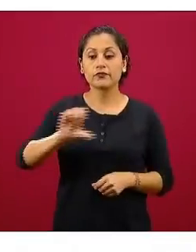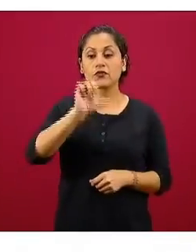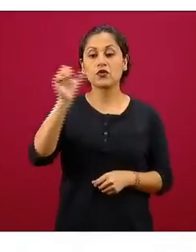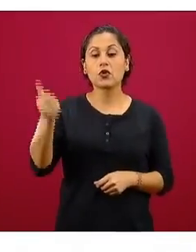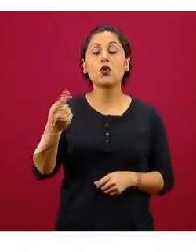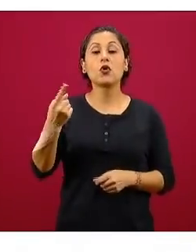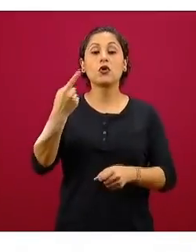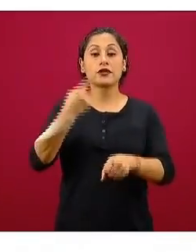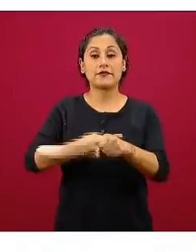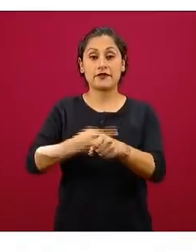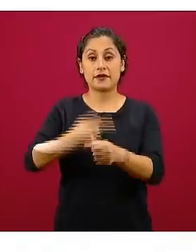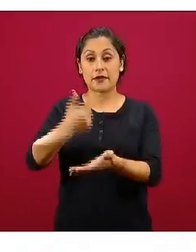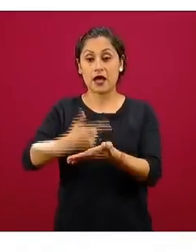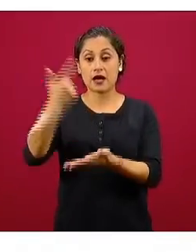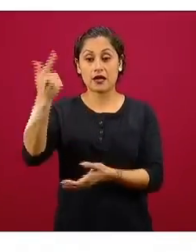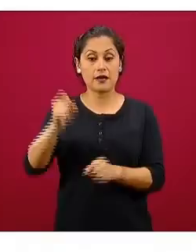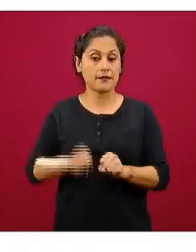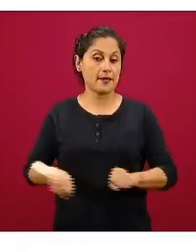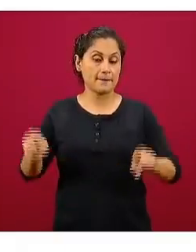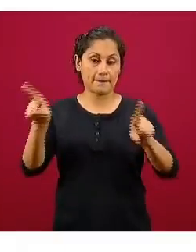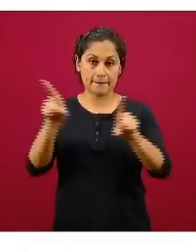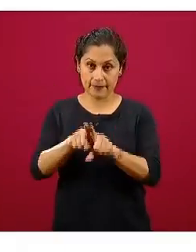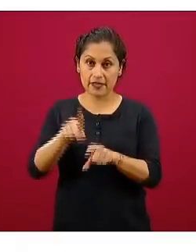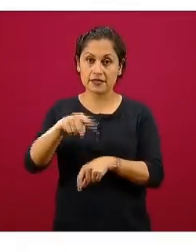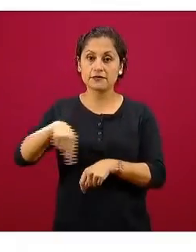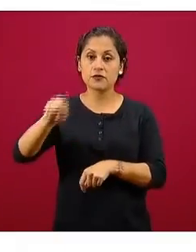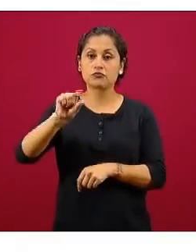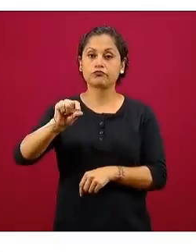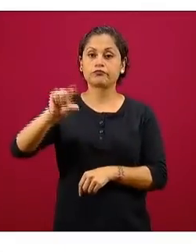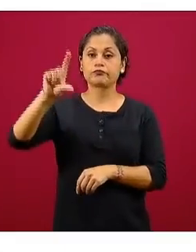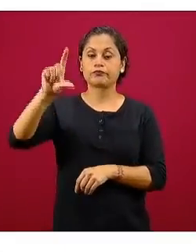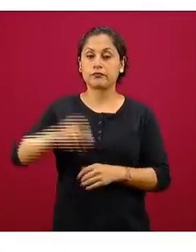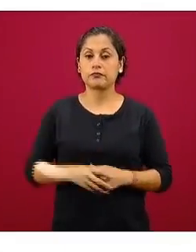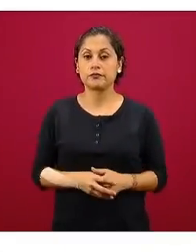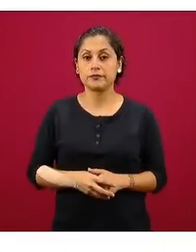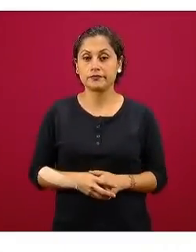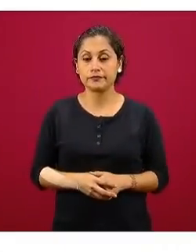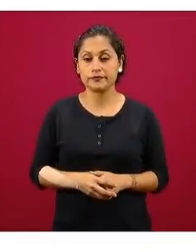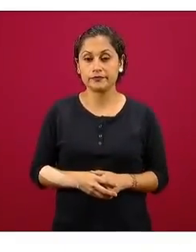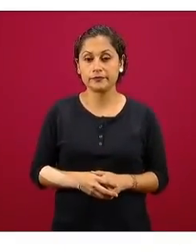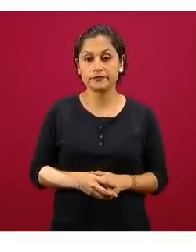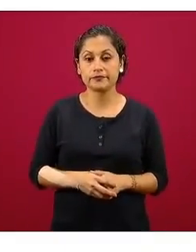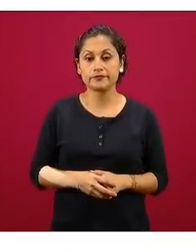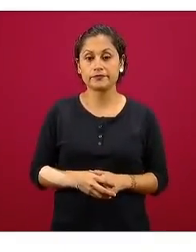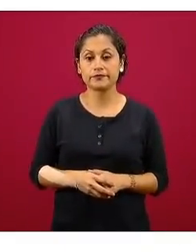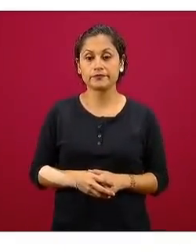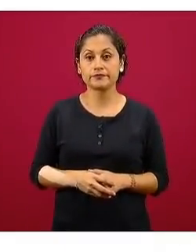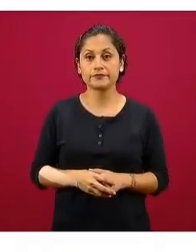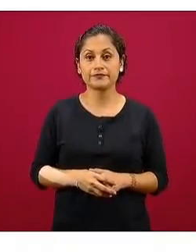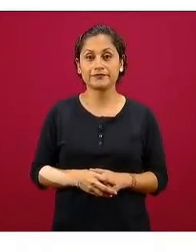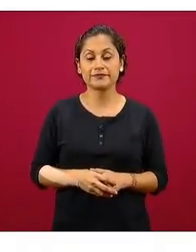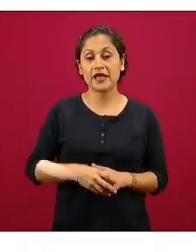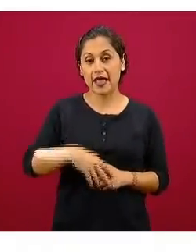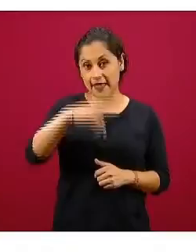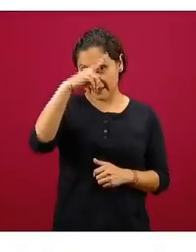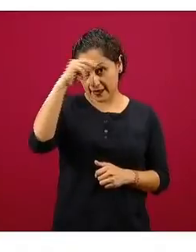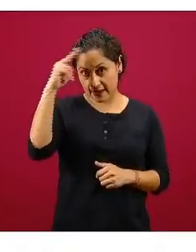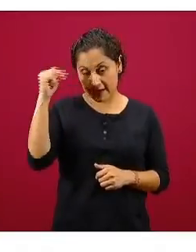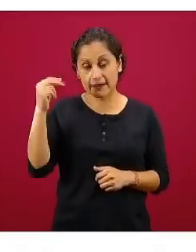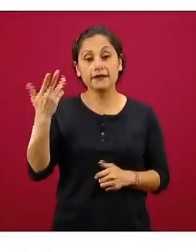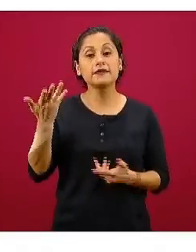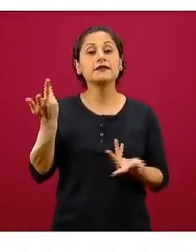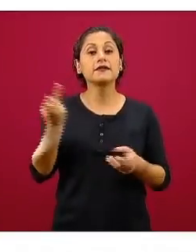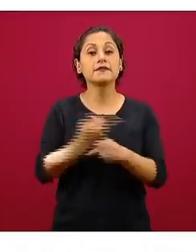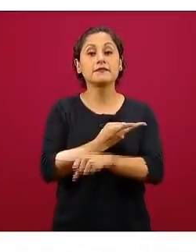intensiva, mismo patrón que la ocupación hospitalaria general. La penúltima, no, antepenúltima, es Nayarit.